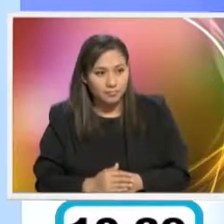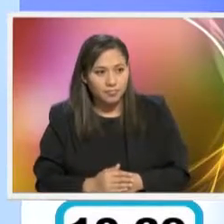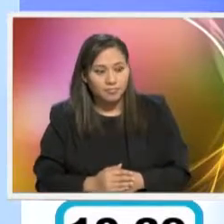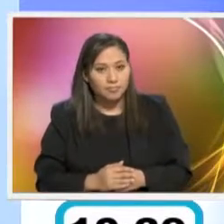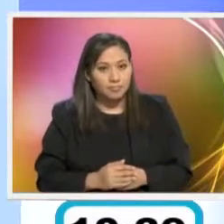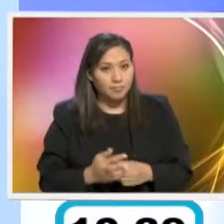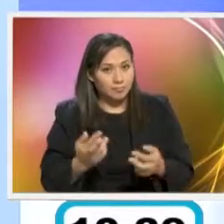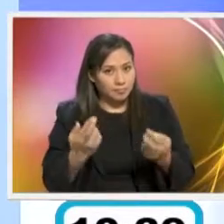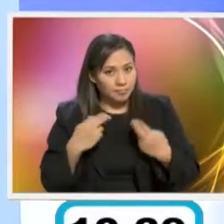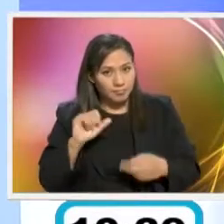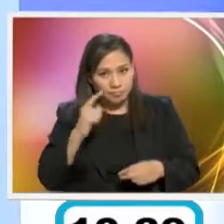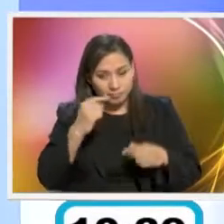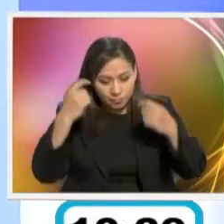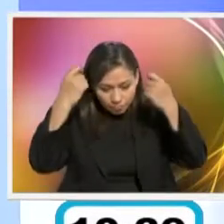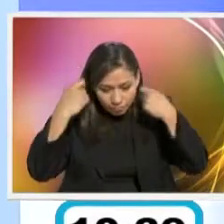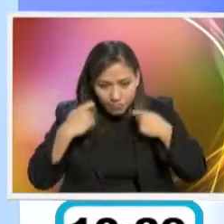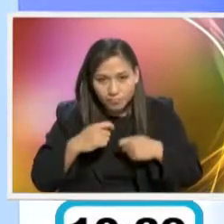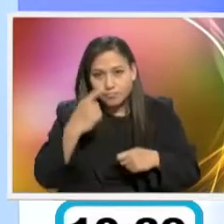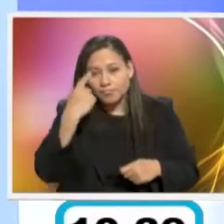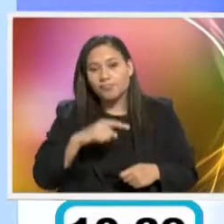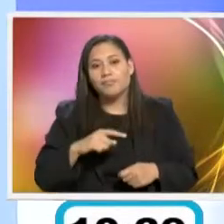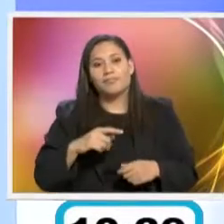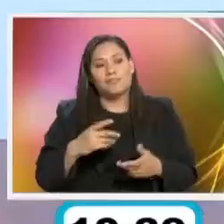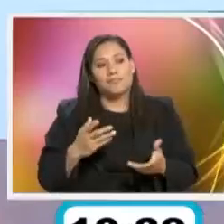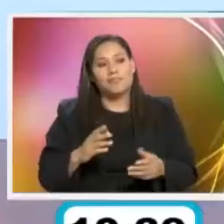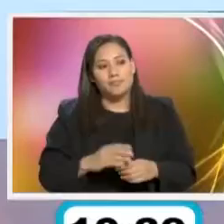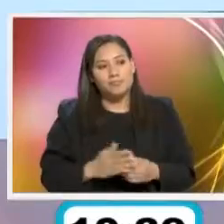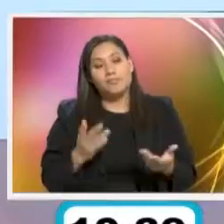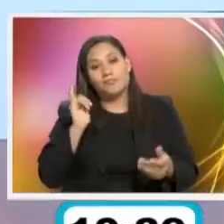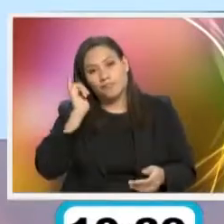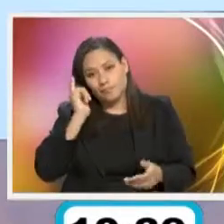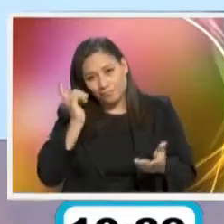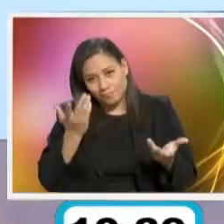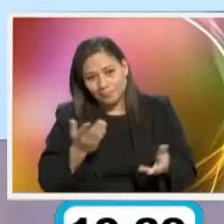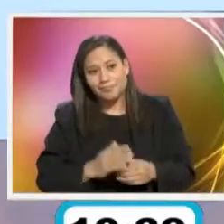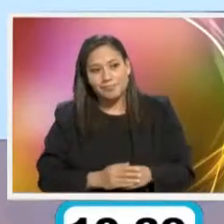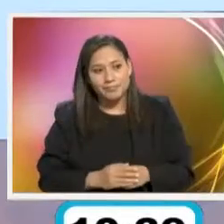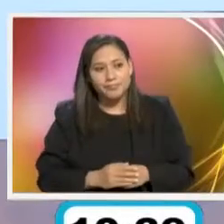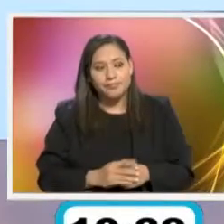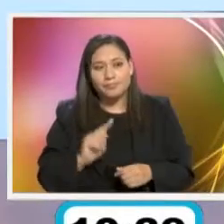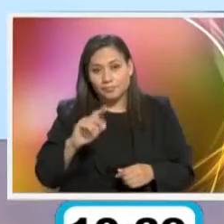alguna presea para todo nuestro país. Ojalá caiga, ¿no? Aquí, que ojalá. Así está.